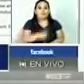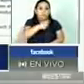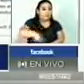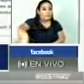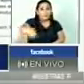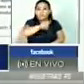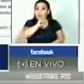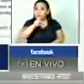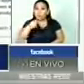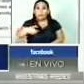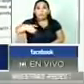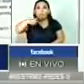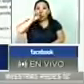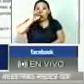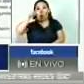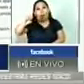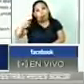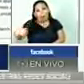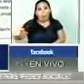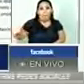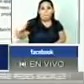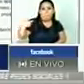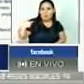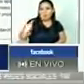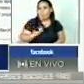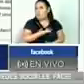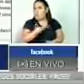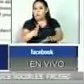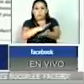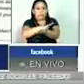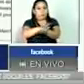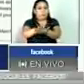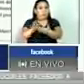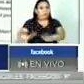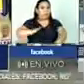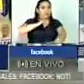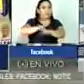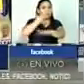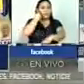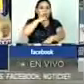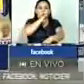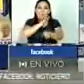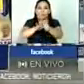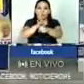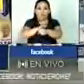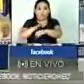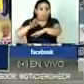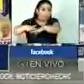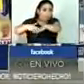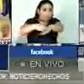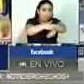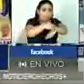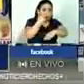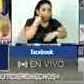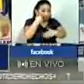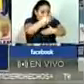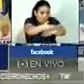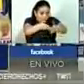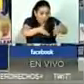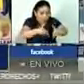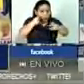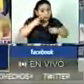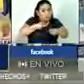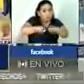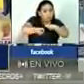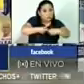ni inyecte Lysol ni ningún otro desinfectante como tratamiento para COVID-19 Alerta publicada por el Centro para el Control de